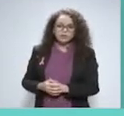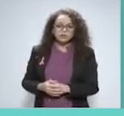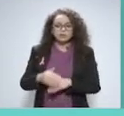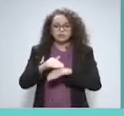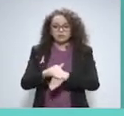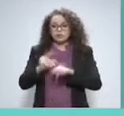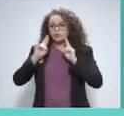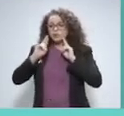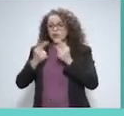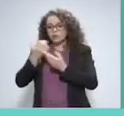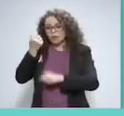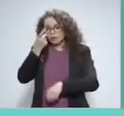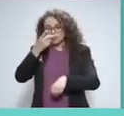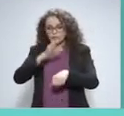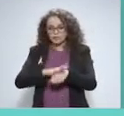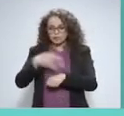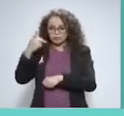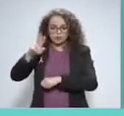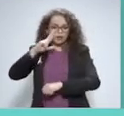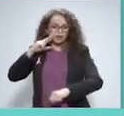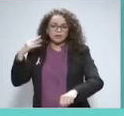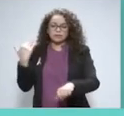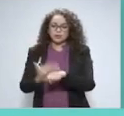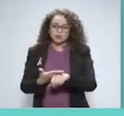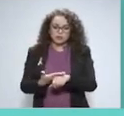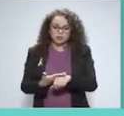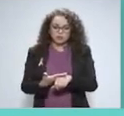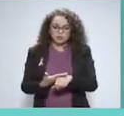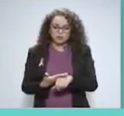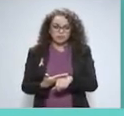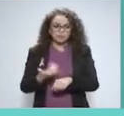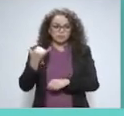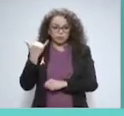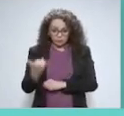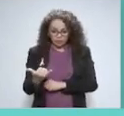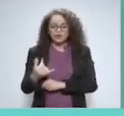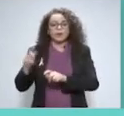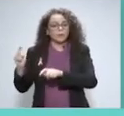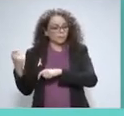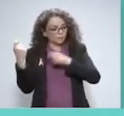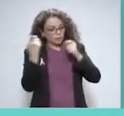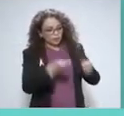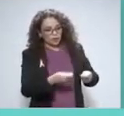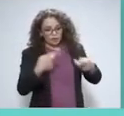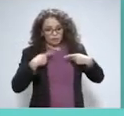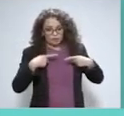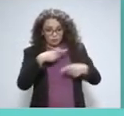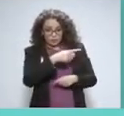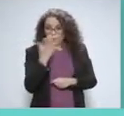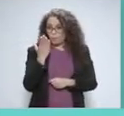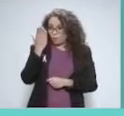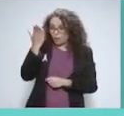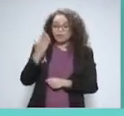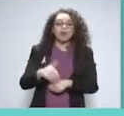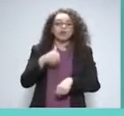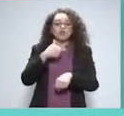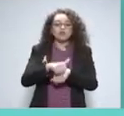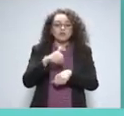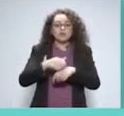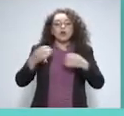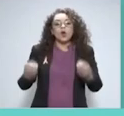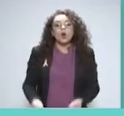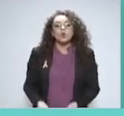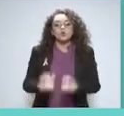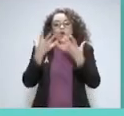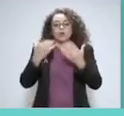unidad administrativa competente. Y, por supuesto, proporcione a la parte solicitante el número de jóvenes